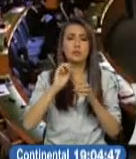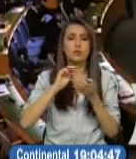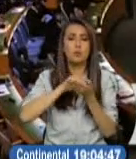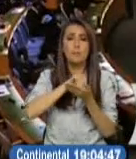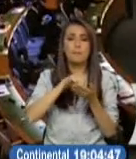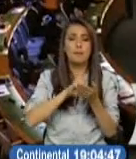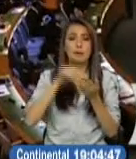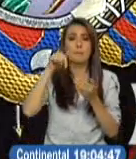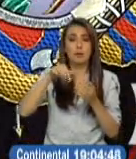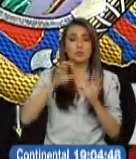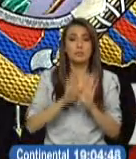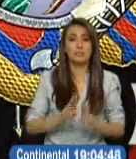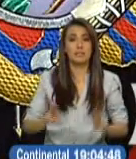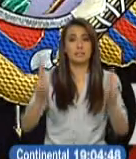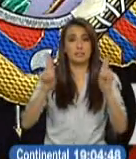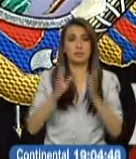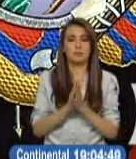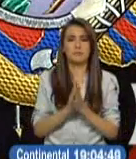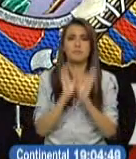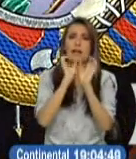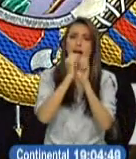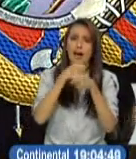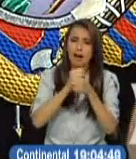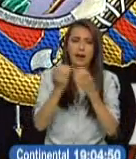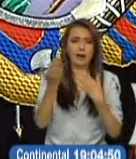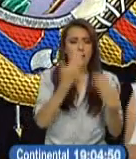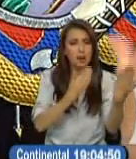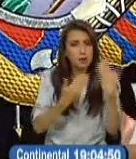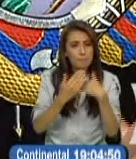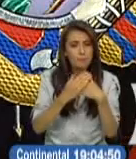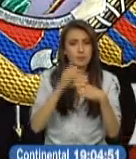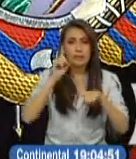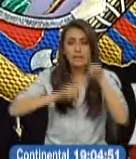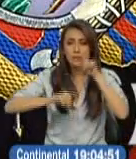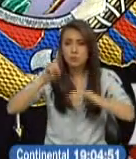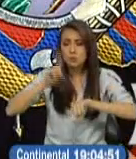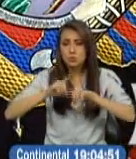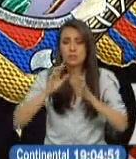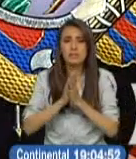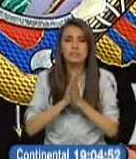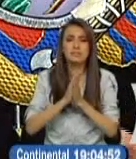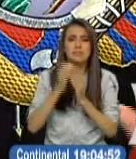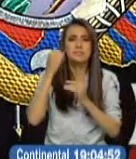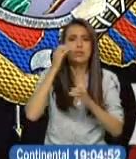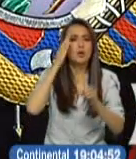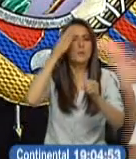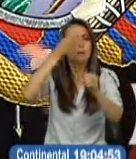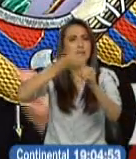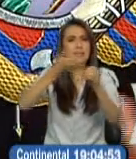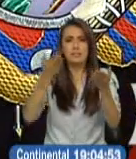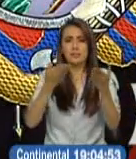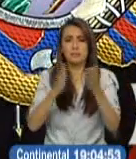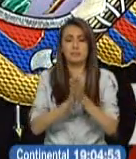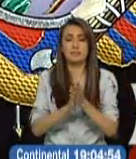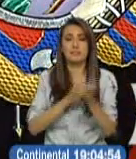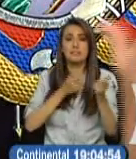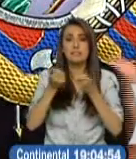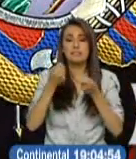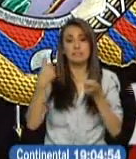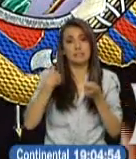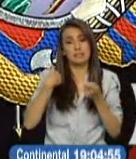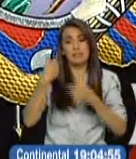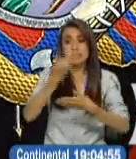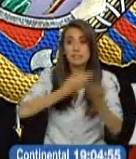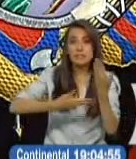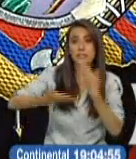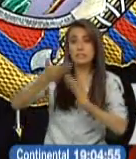esta convención. Elaboremos una batería de indicadores para tener sistemas de medición, de